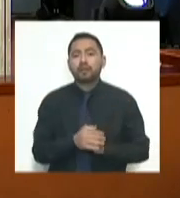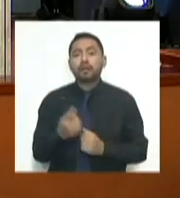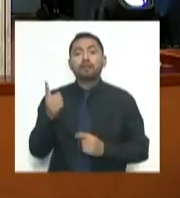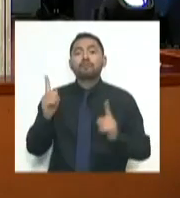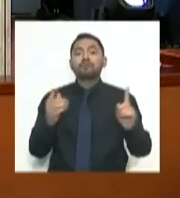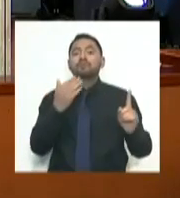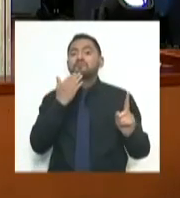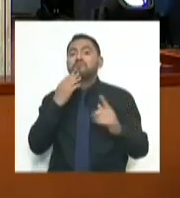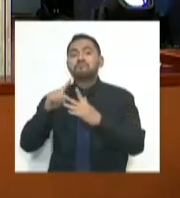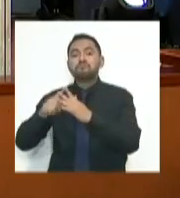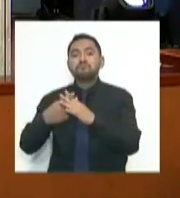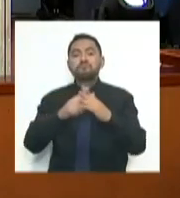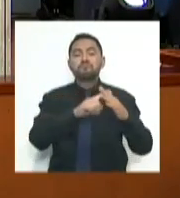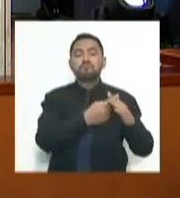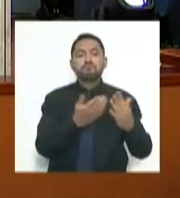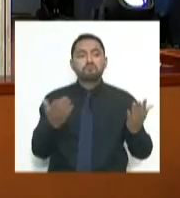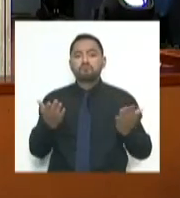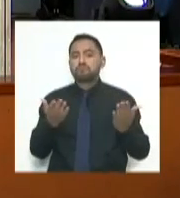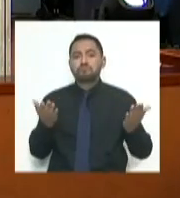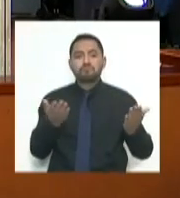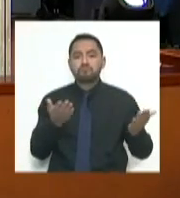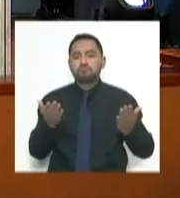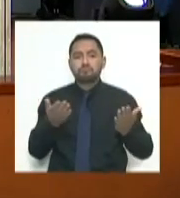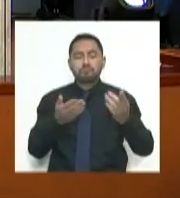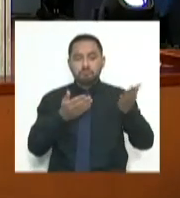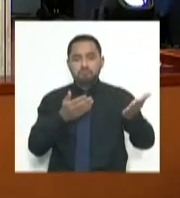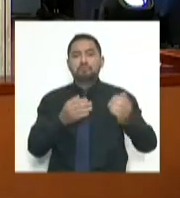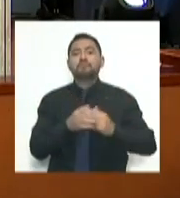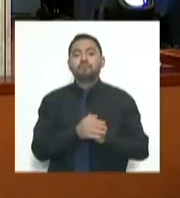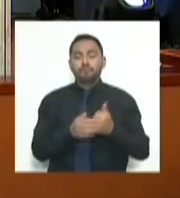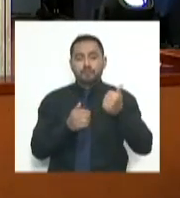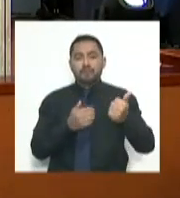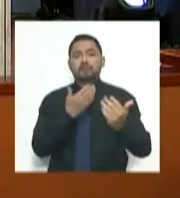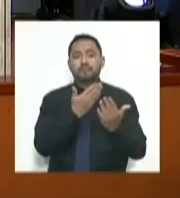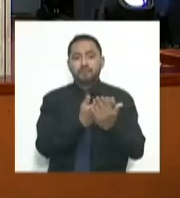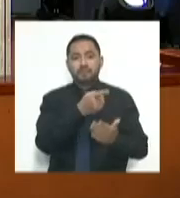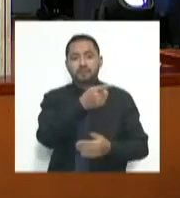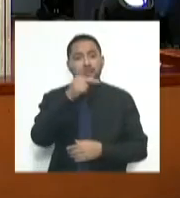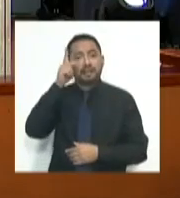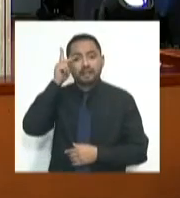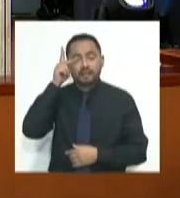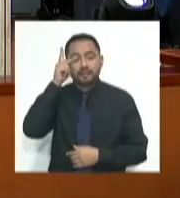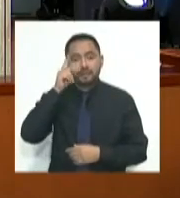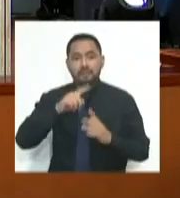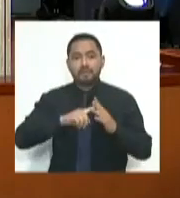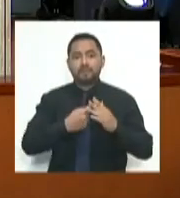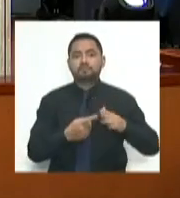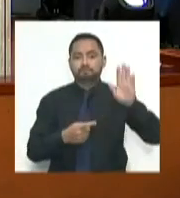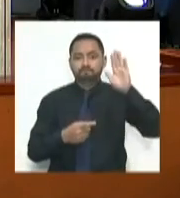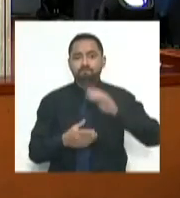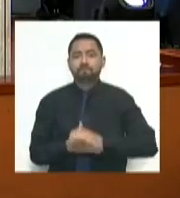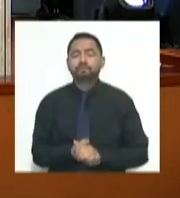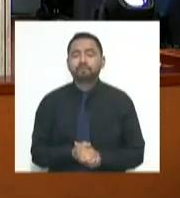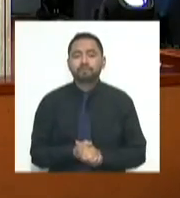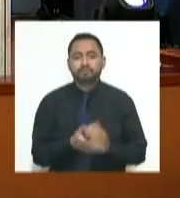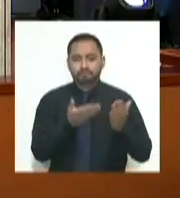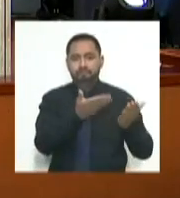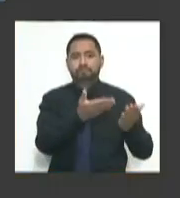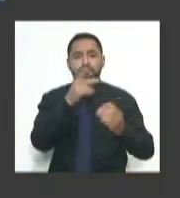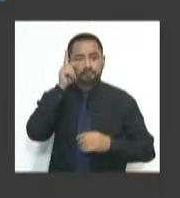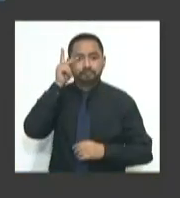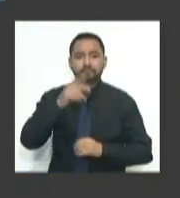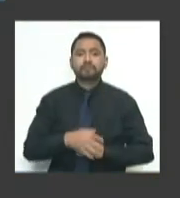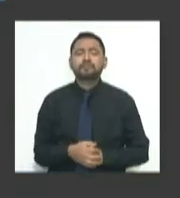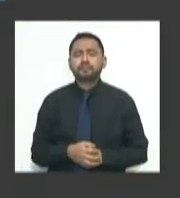ineficientes o corruptos pero que es una propuesta revolucionaria ayer yo estaba justamente con rafael belaunde que como sabes es una experto en minería